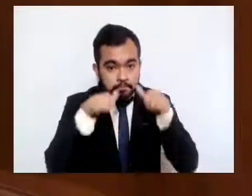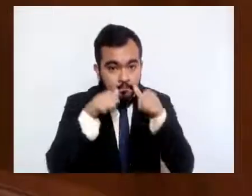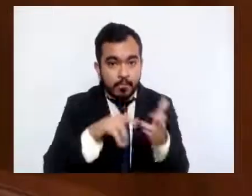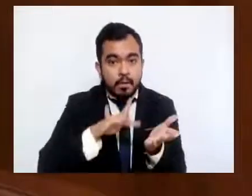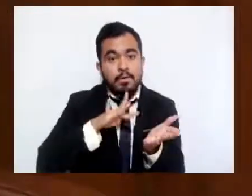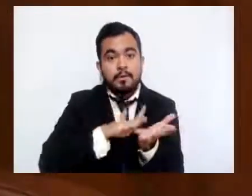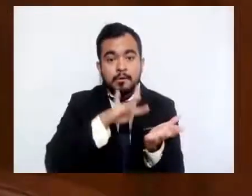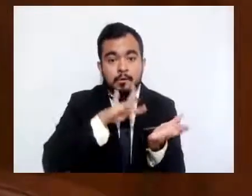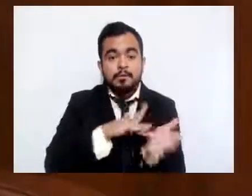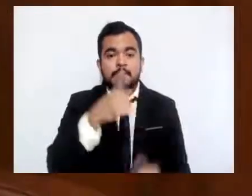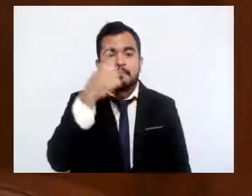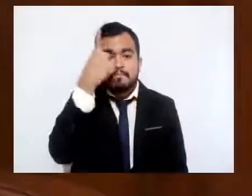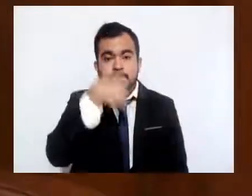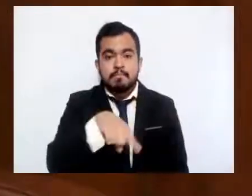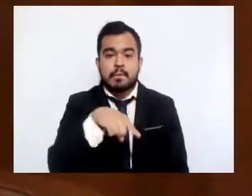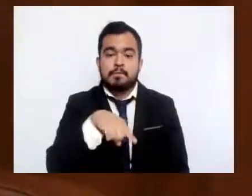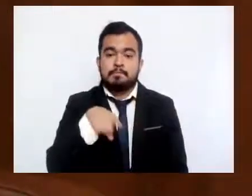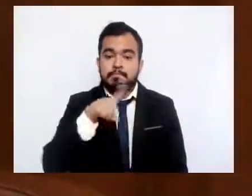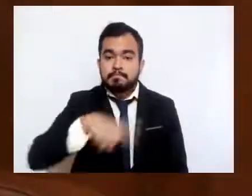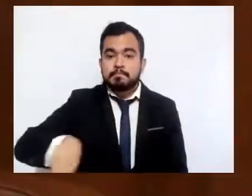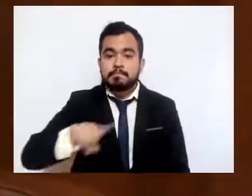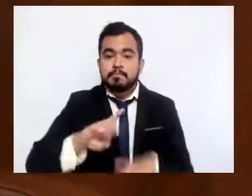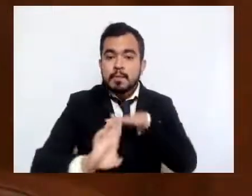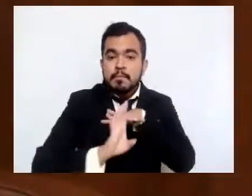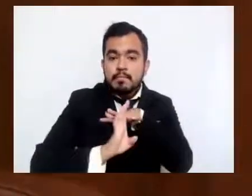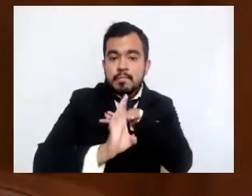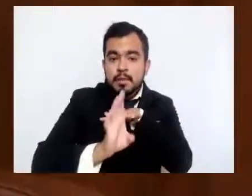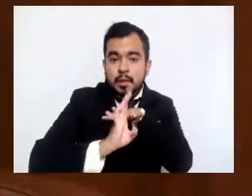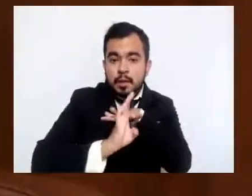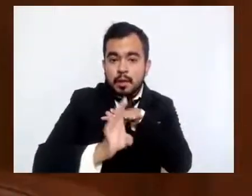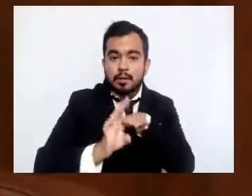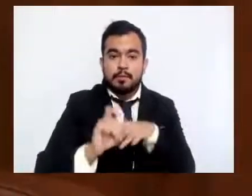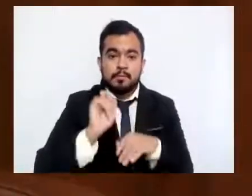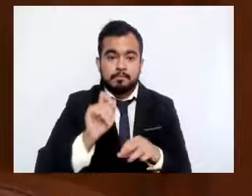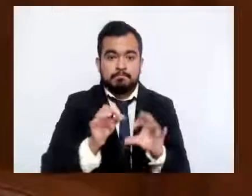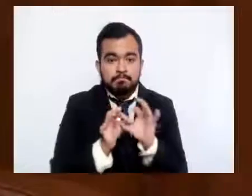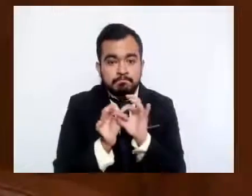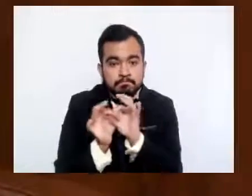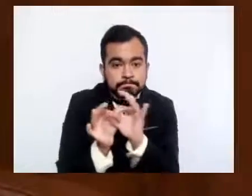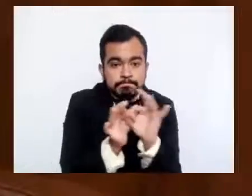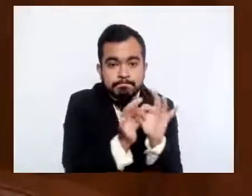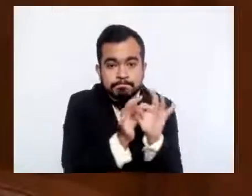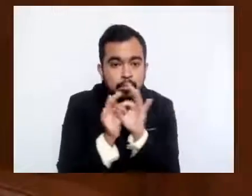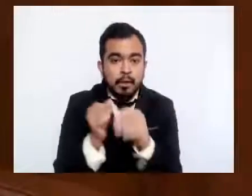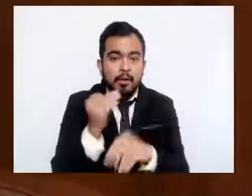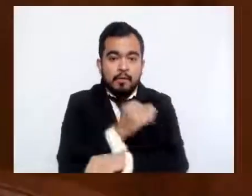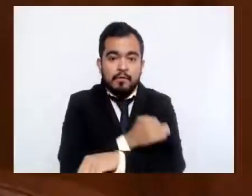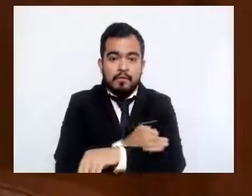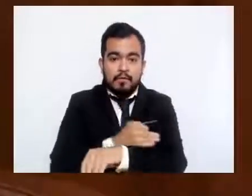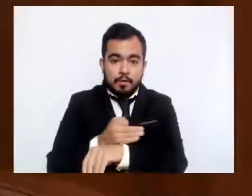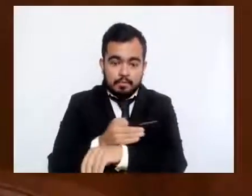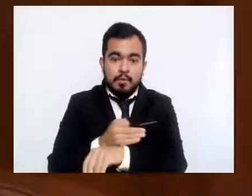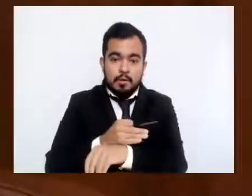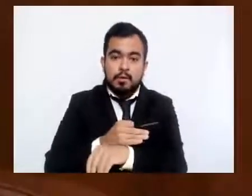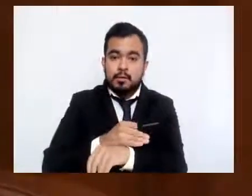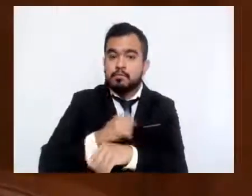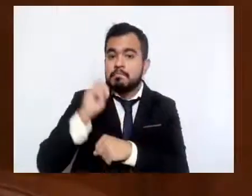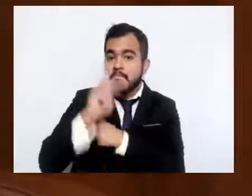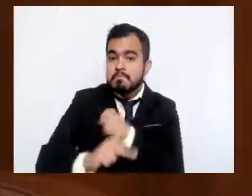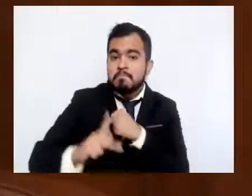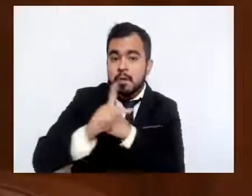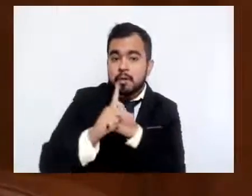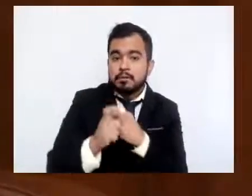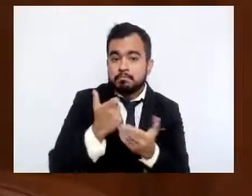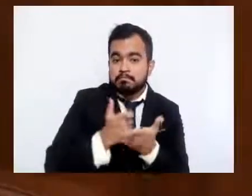personas migrantes fuera de su lugar de origen, con sus familias radicadas en el Estado, con sustento en la